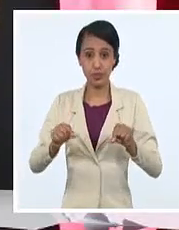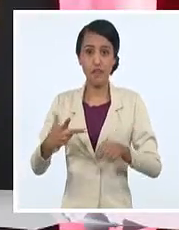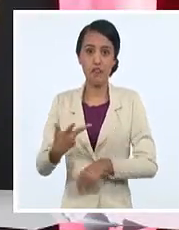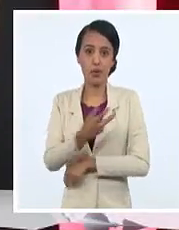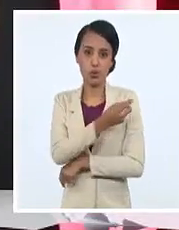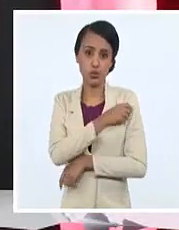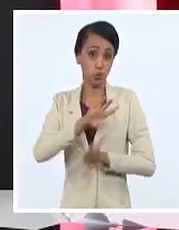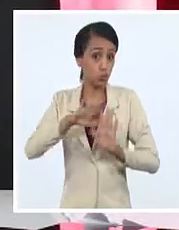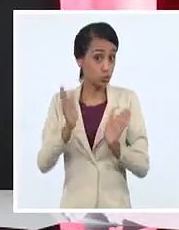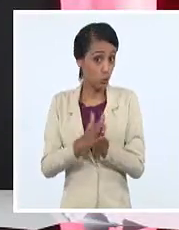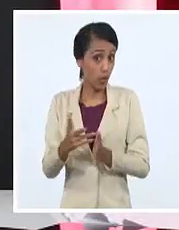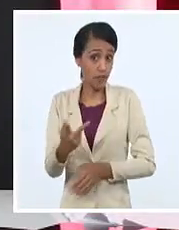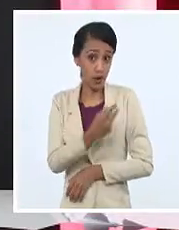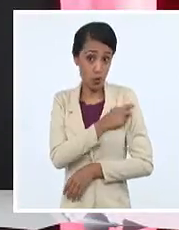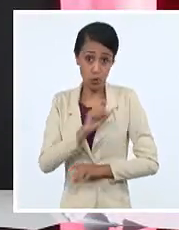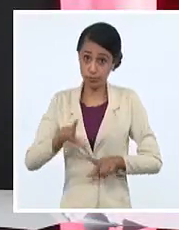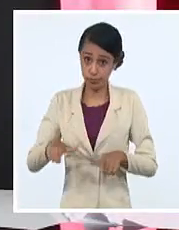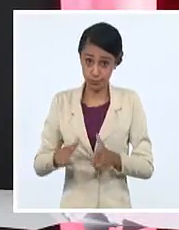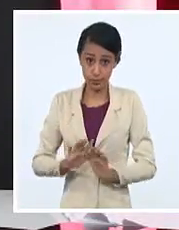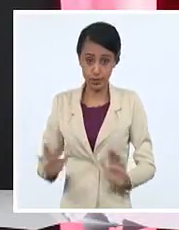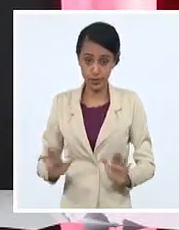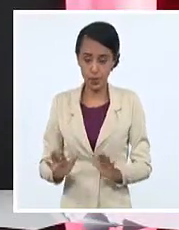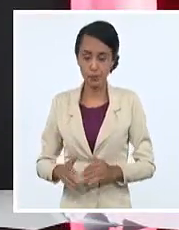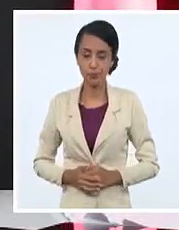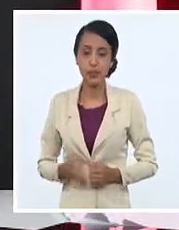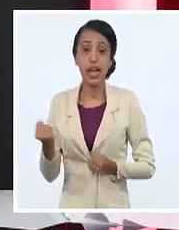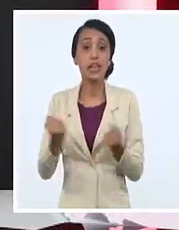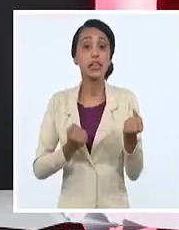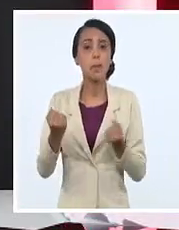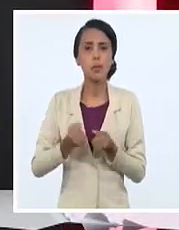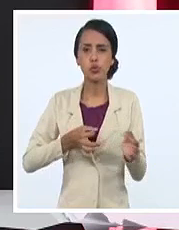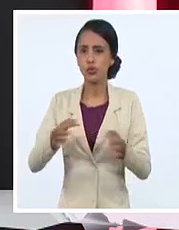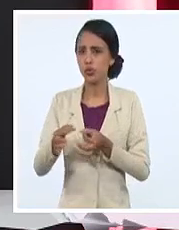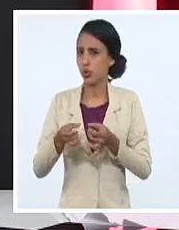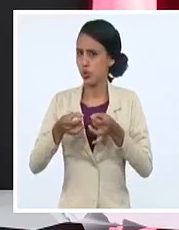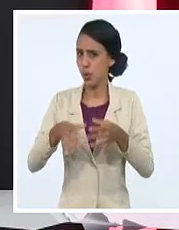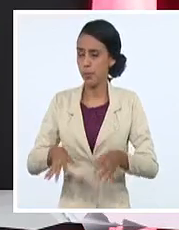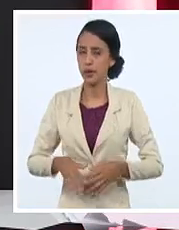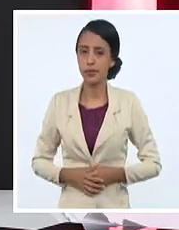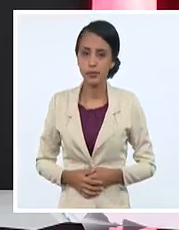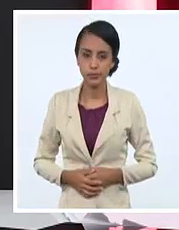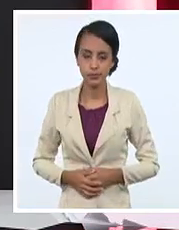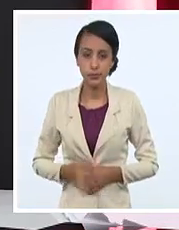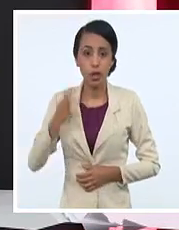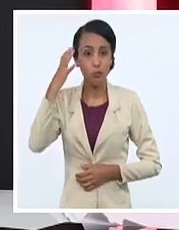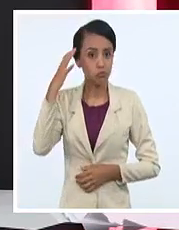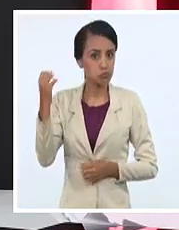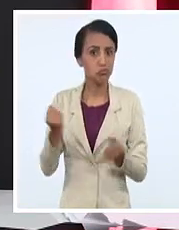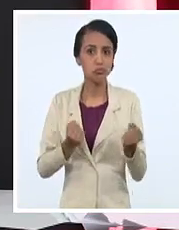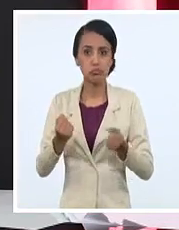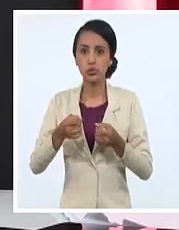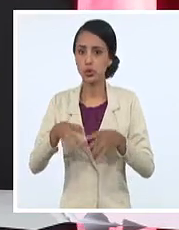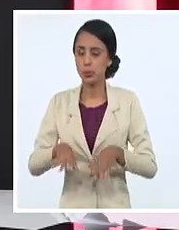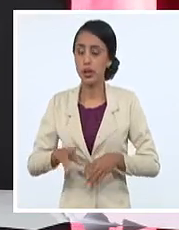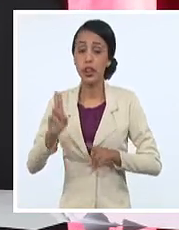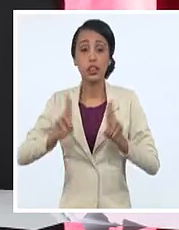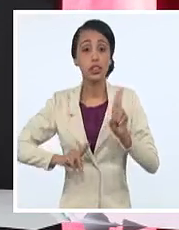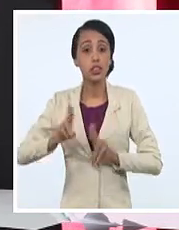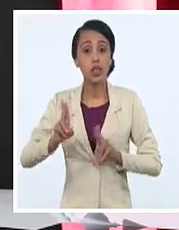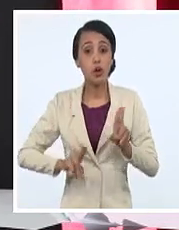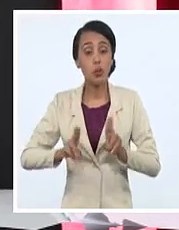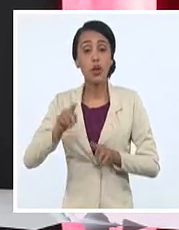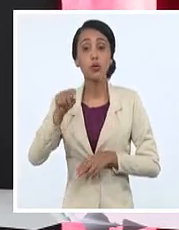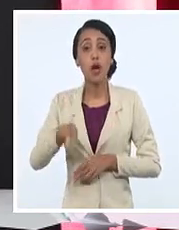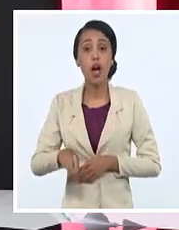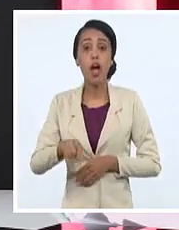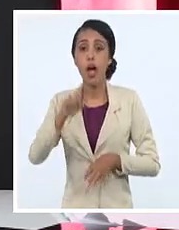El transporte funcionará normalmente, en el caso del estatal, de acuerdo a la disponibilidad